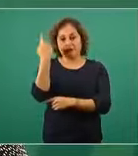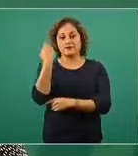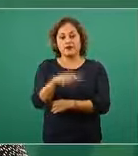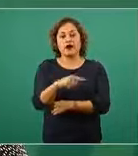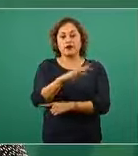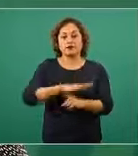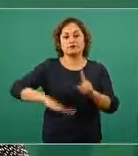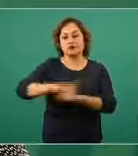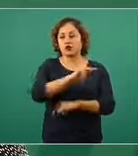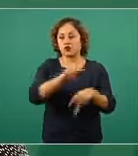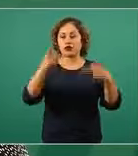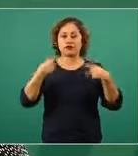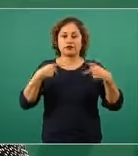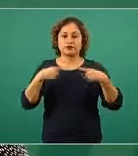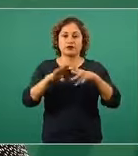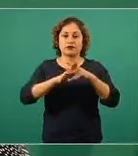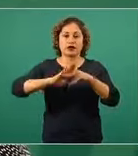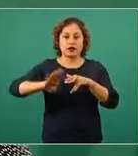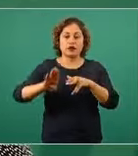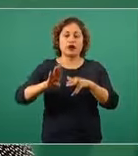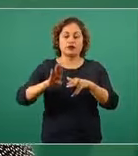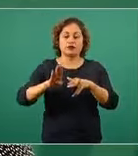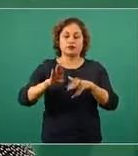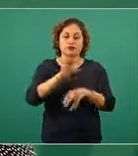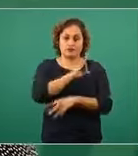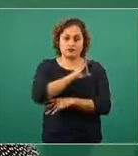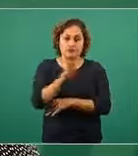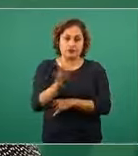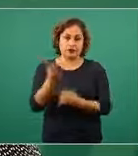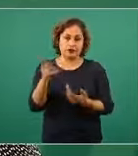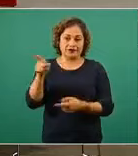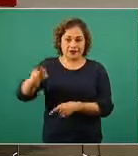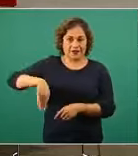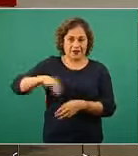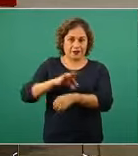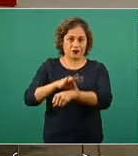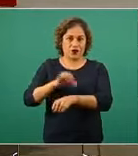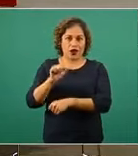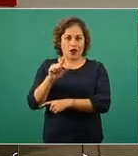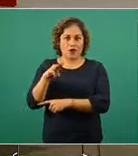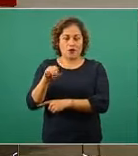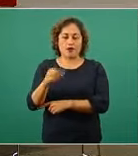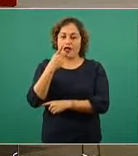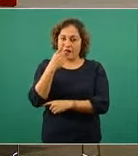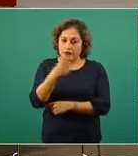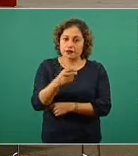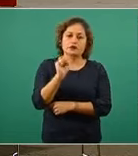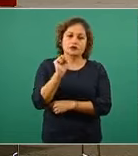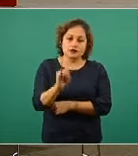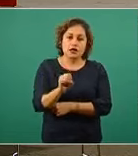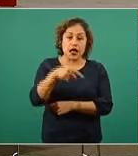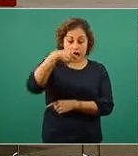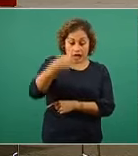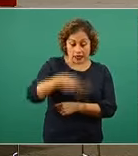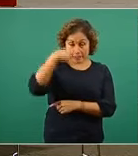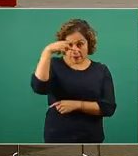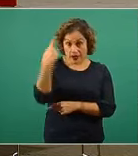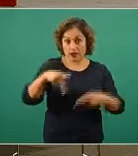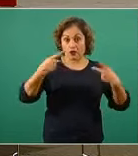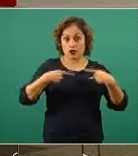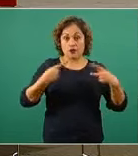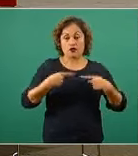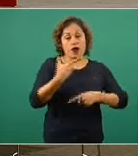ellos, sobre todo, como comentaba el doctor Alomía, con base o conforme a se vaya vacunando a la población mexicana, en esos mismos